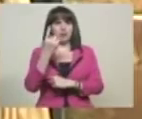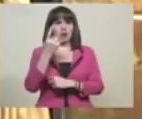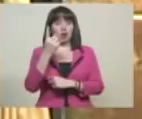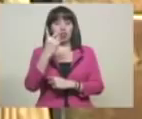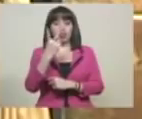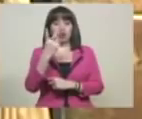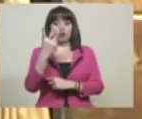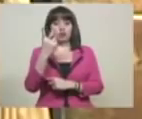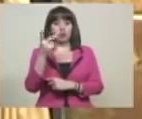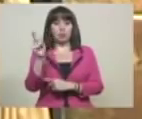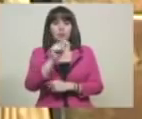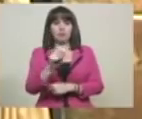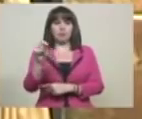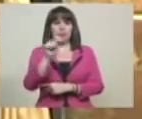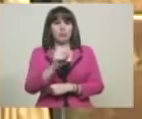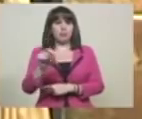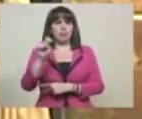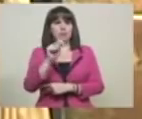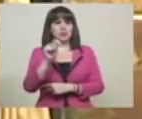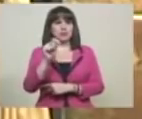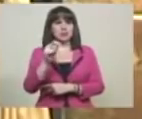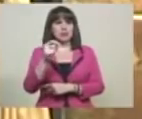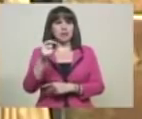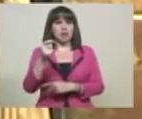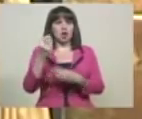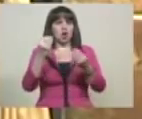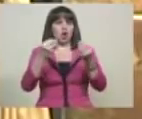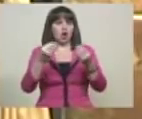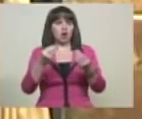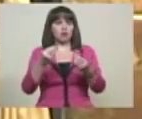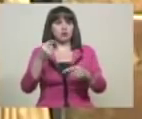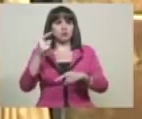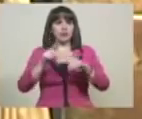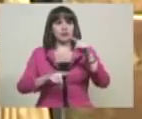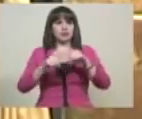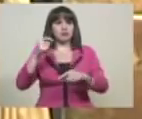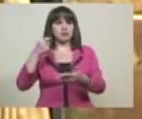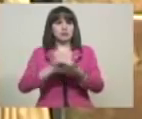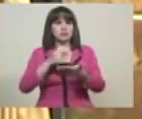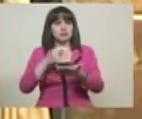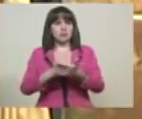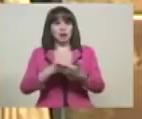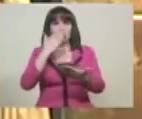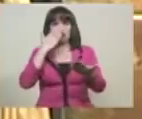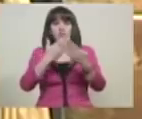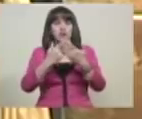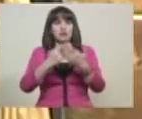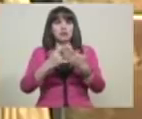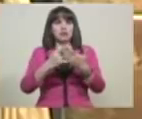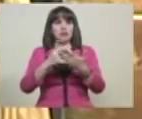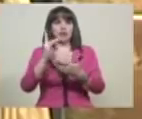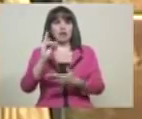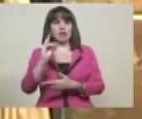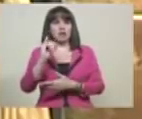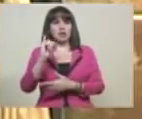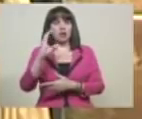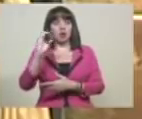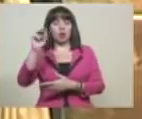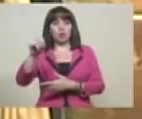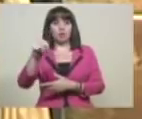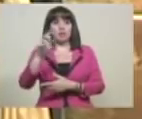en estos primeros 2 meses, la frecuencia de subastas ante DICOM, con 3 subastas